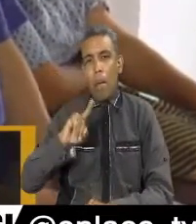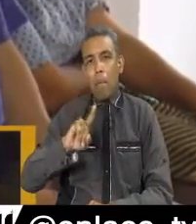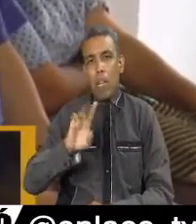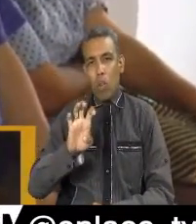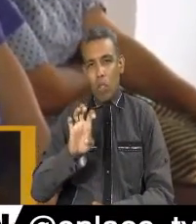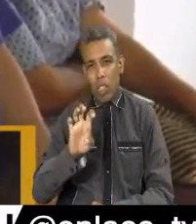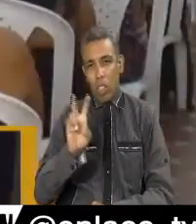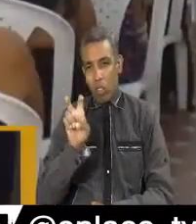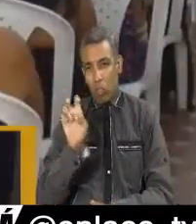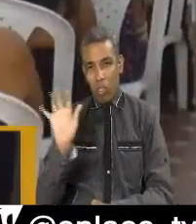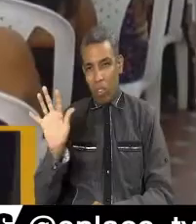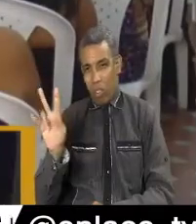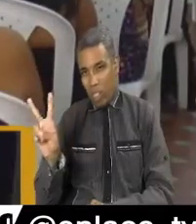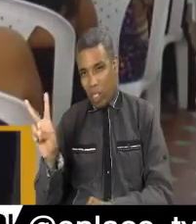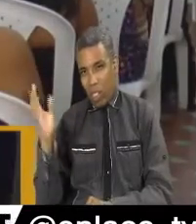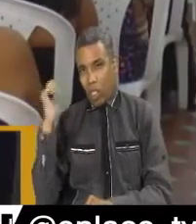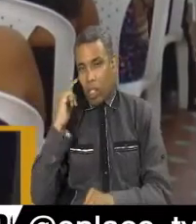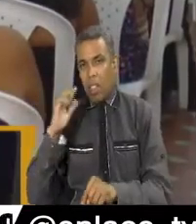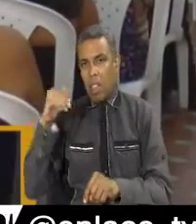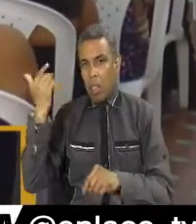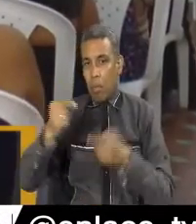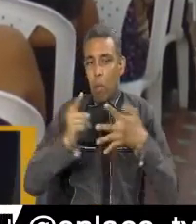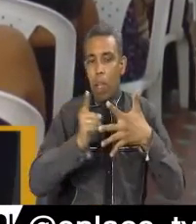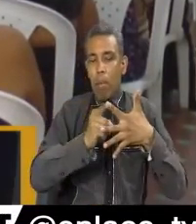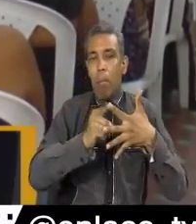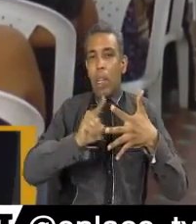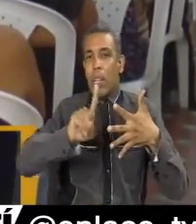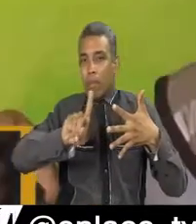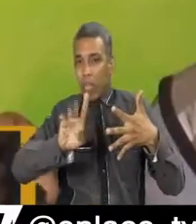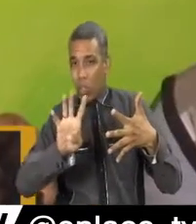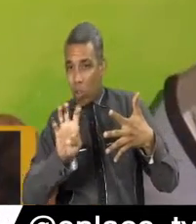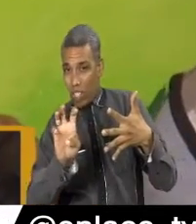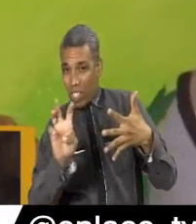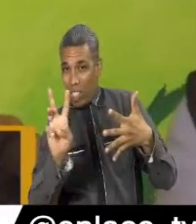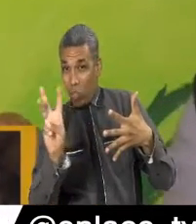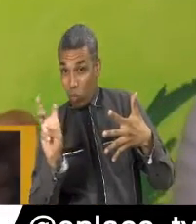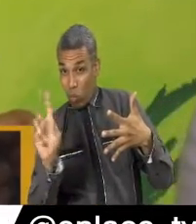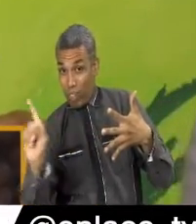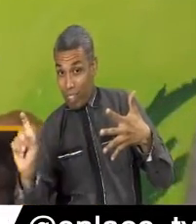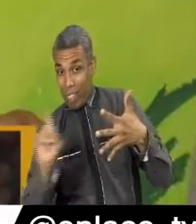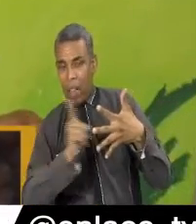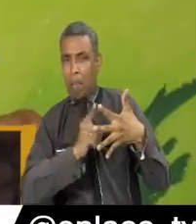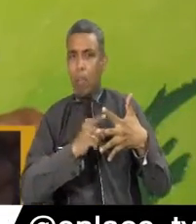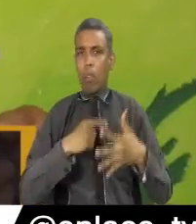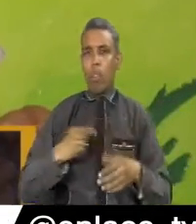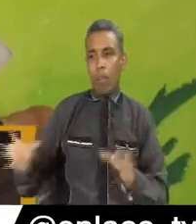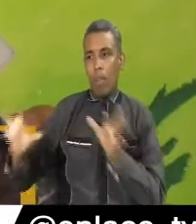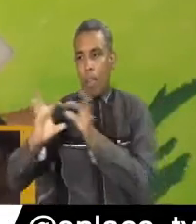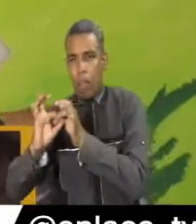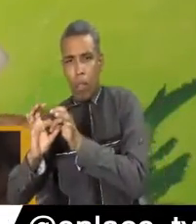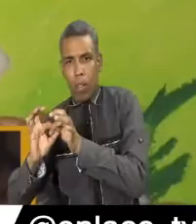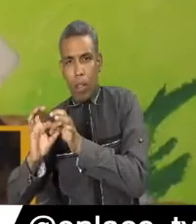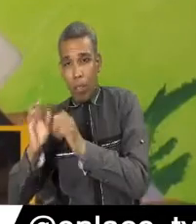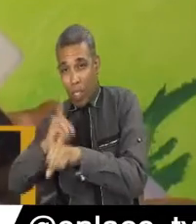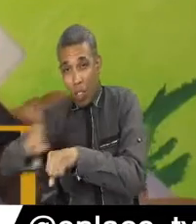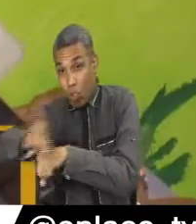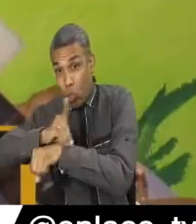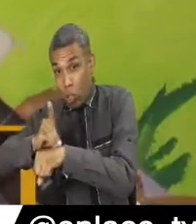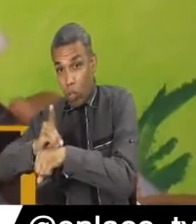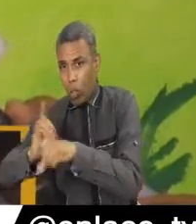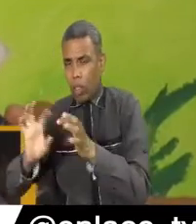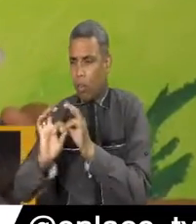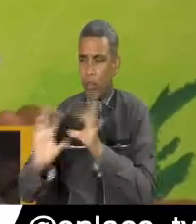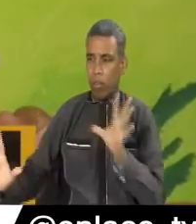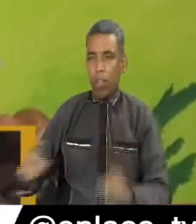1972, y en 1986 inicia un proceso de autonomía que se separa de la diócesis de Barranca